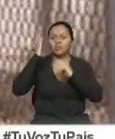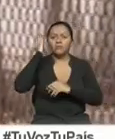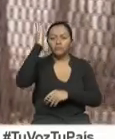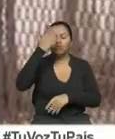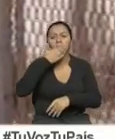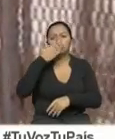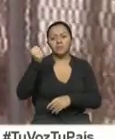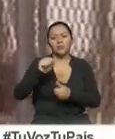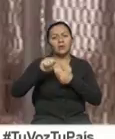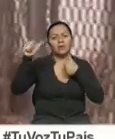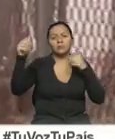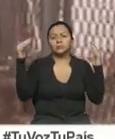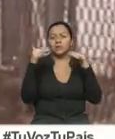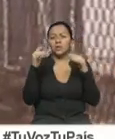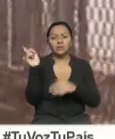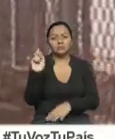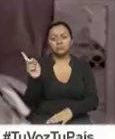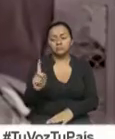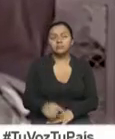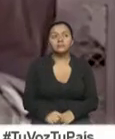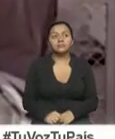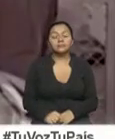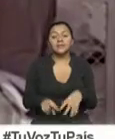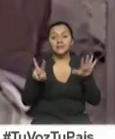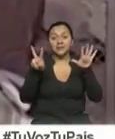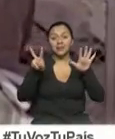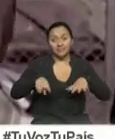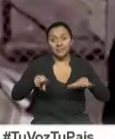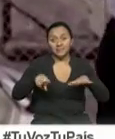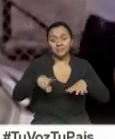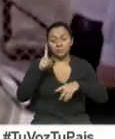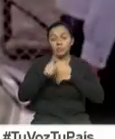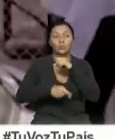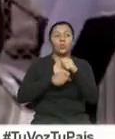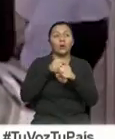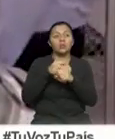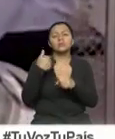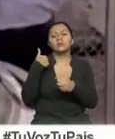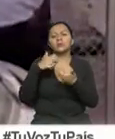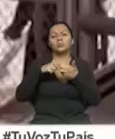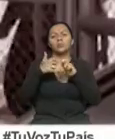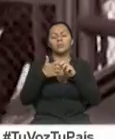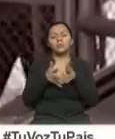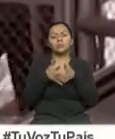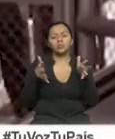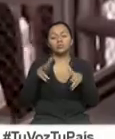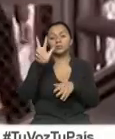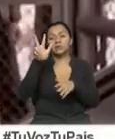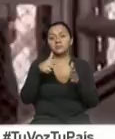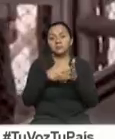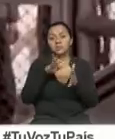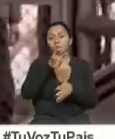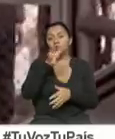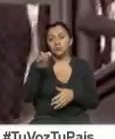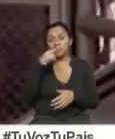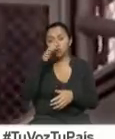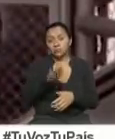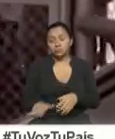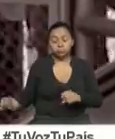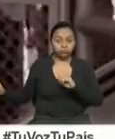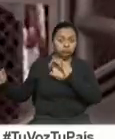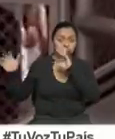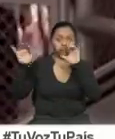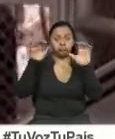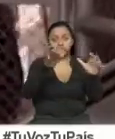mejor lejos de la guerra. En los 7 primeros meses del año se han registrado más de 3.400 llegadas. La